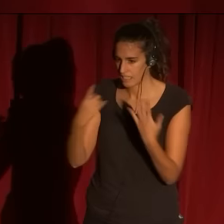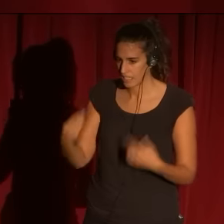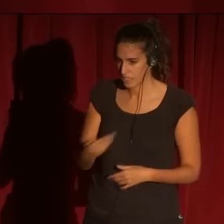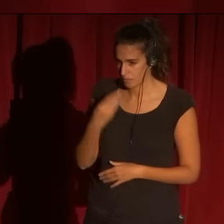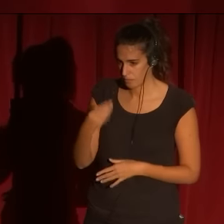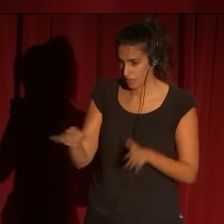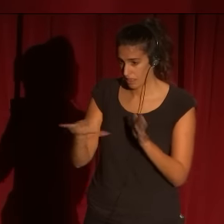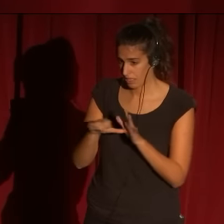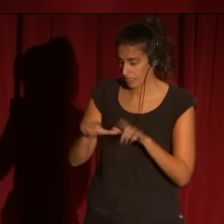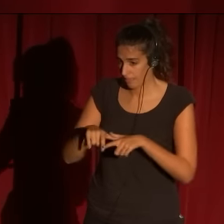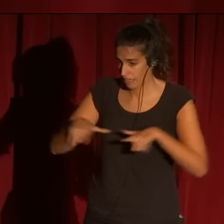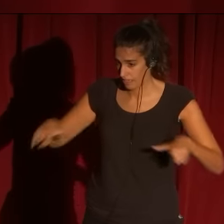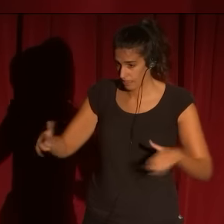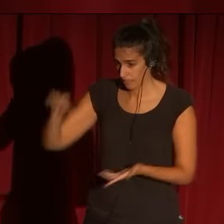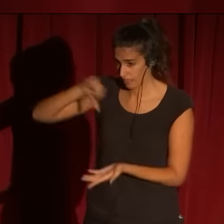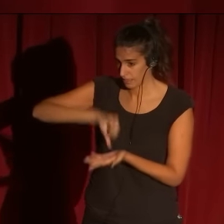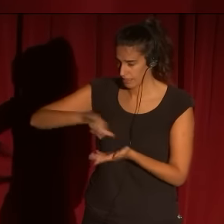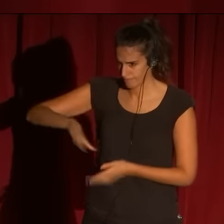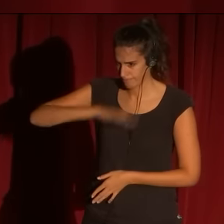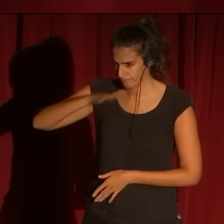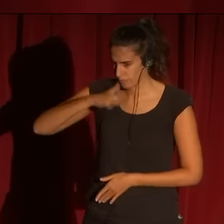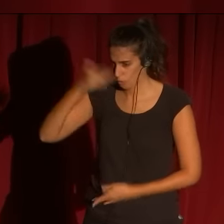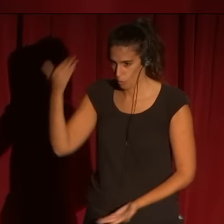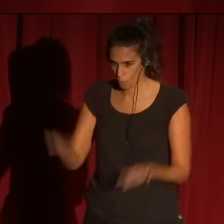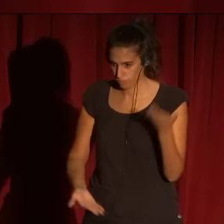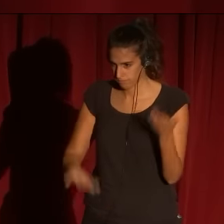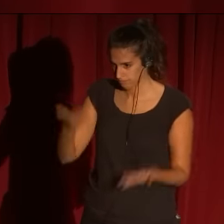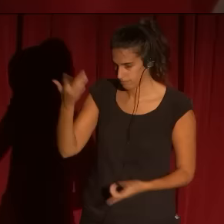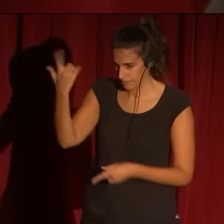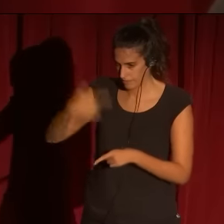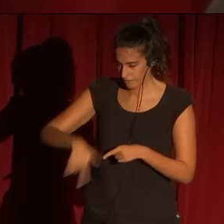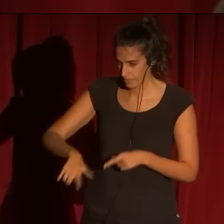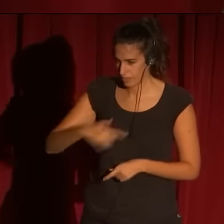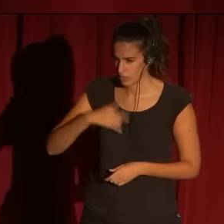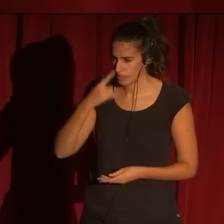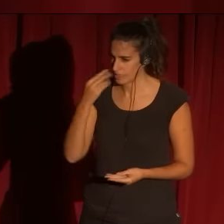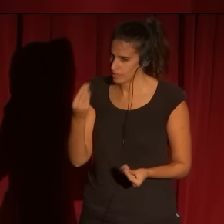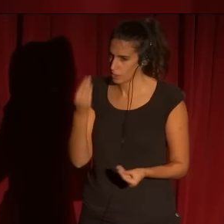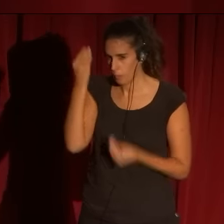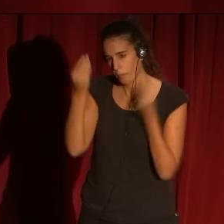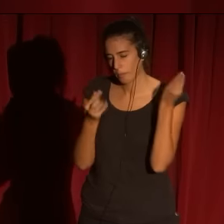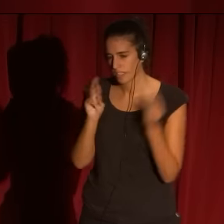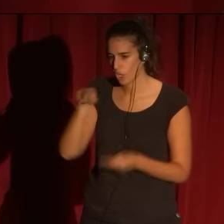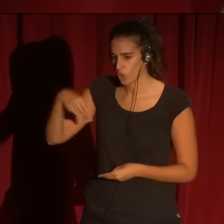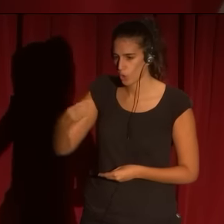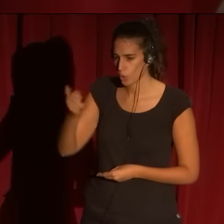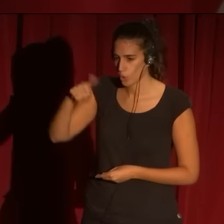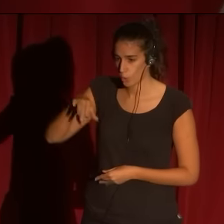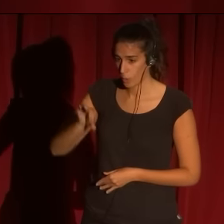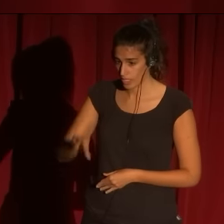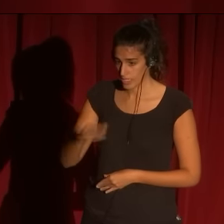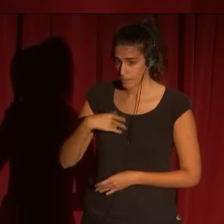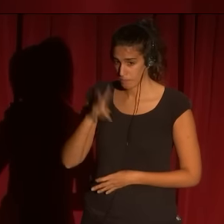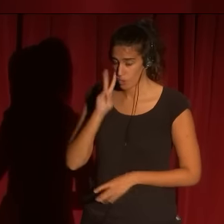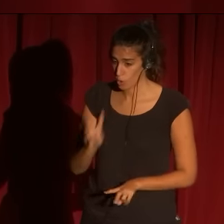al lado de la Galería central y es asombroso el contraste no y uno tiene la sensación y pensar en rubens por un momento de rubens viendo